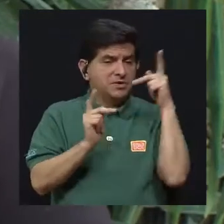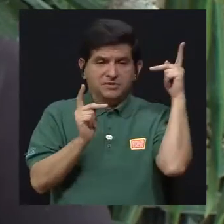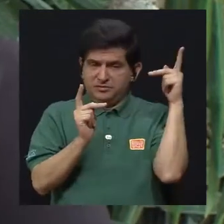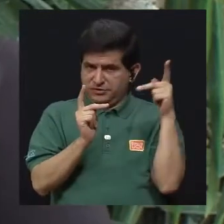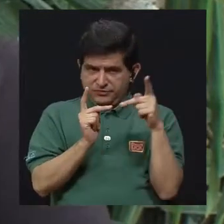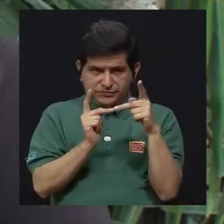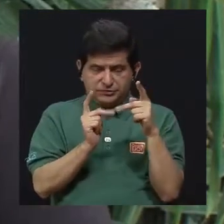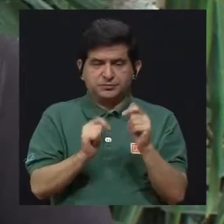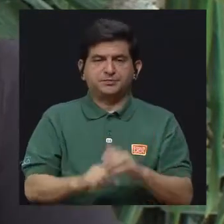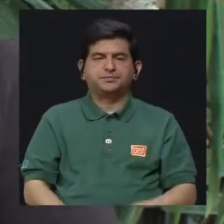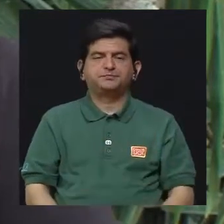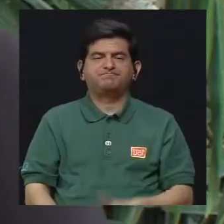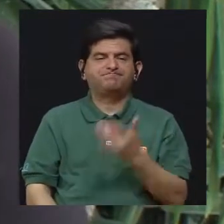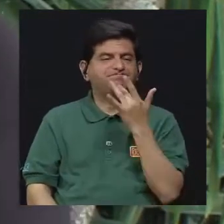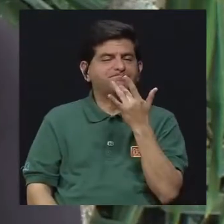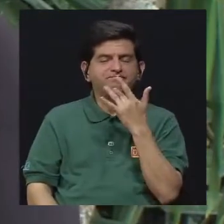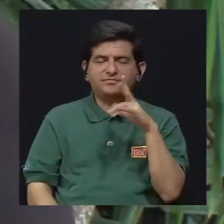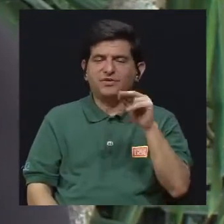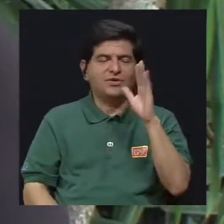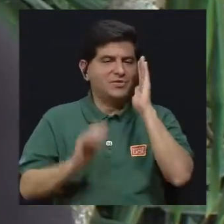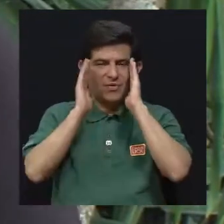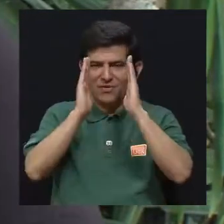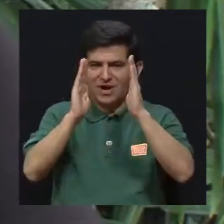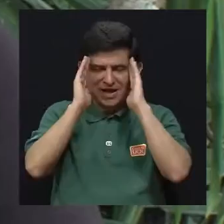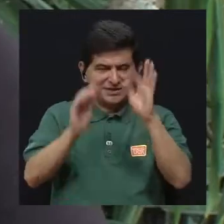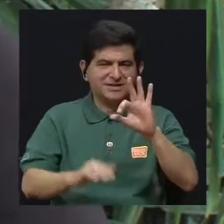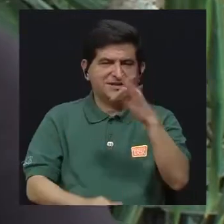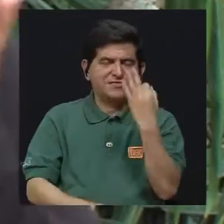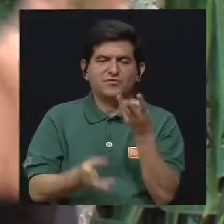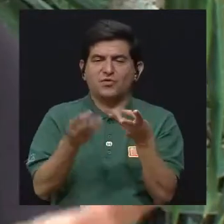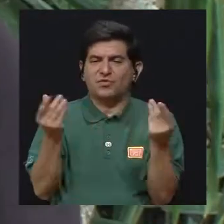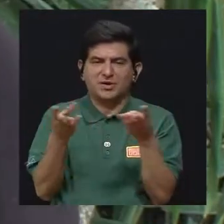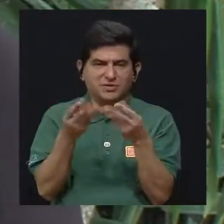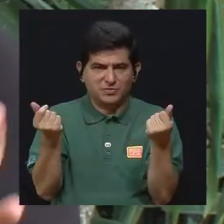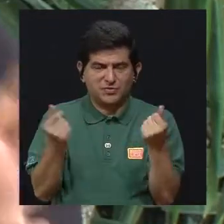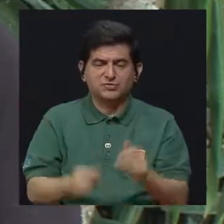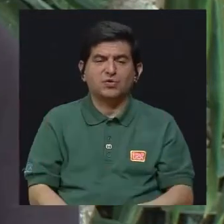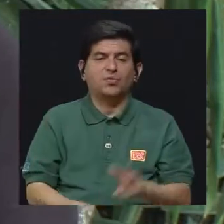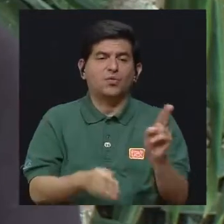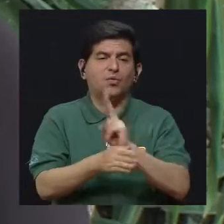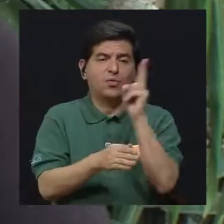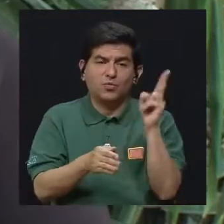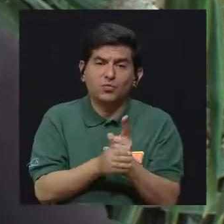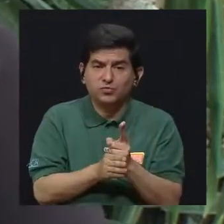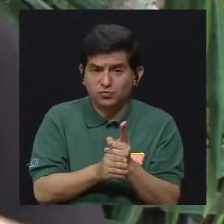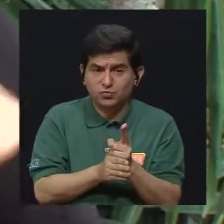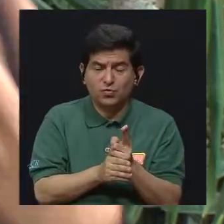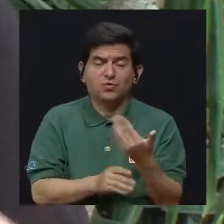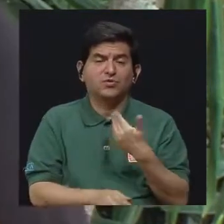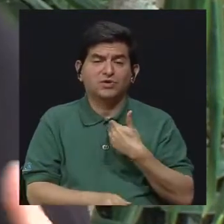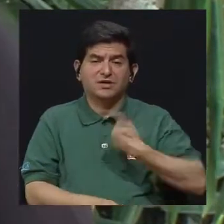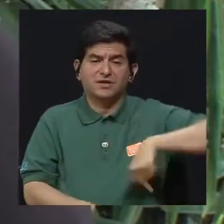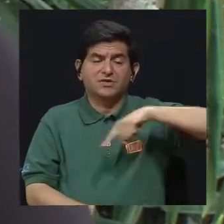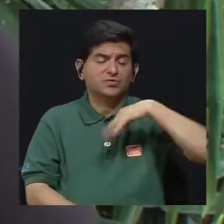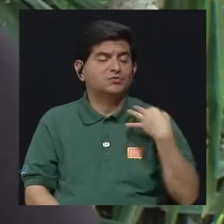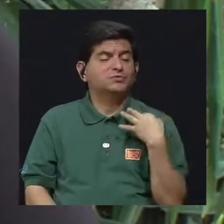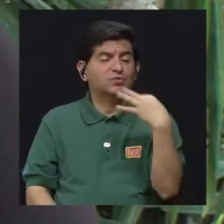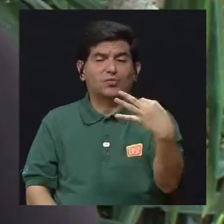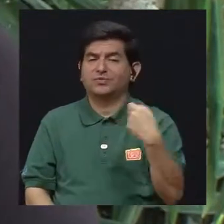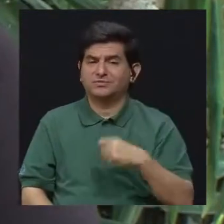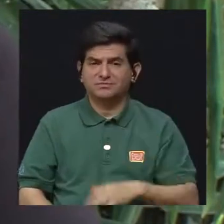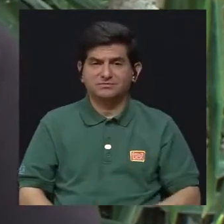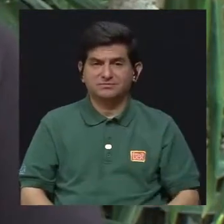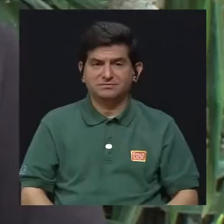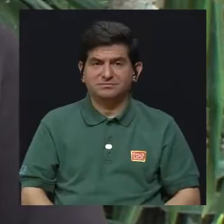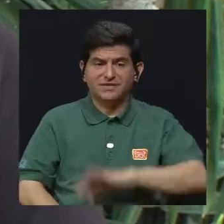perfecto de cómo preferimos no poner atención a las formas de producción y de consumo que tenemos